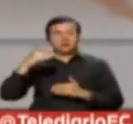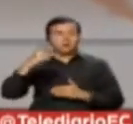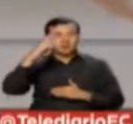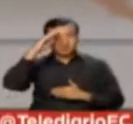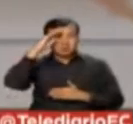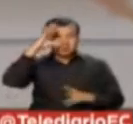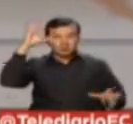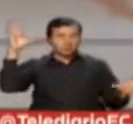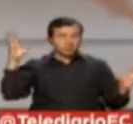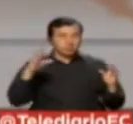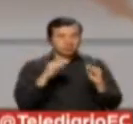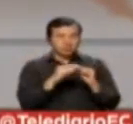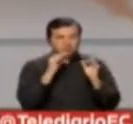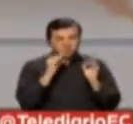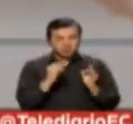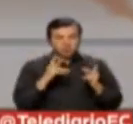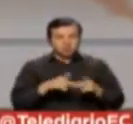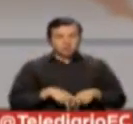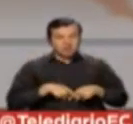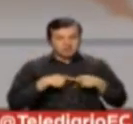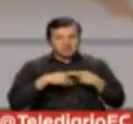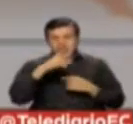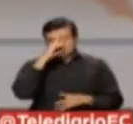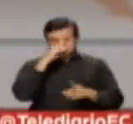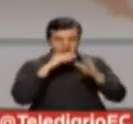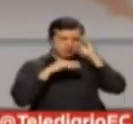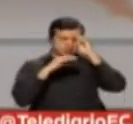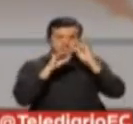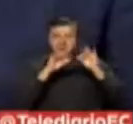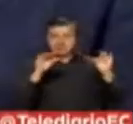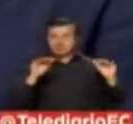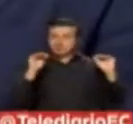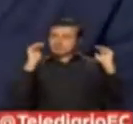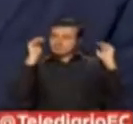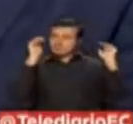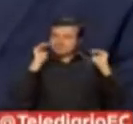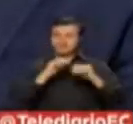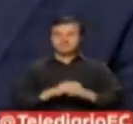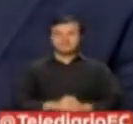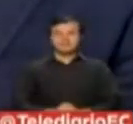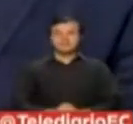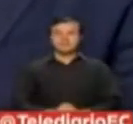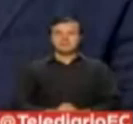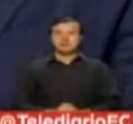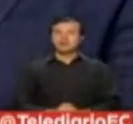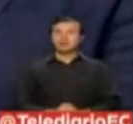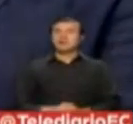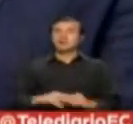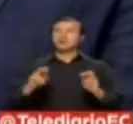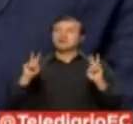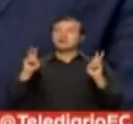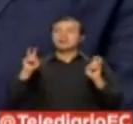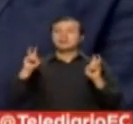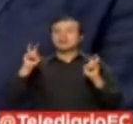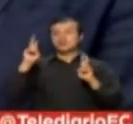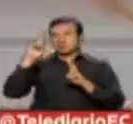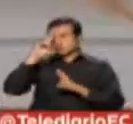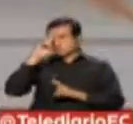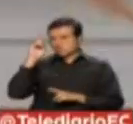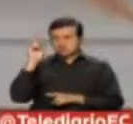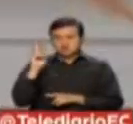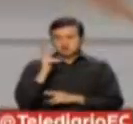todo para que se dé lo que queremos todos que es un aprendizaje de calidad ahora si vamos al tema del eje del respecto qué significa esto